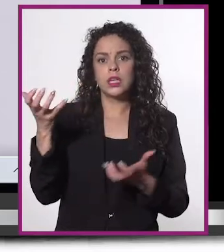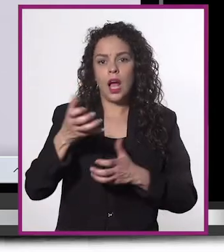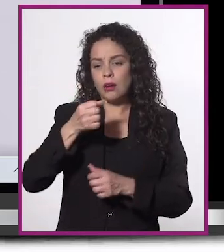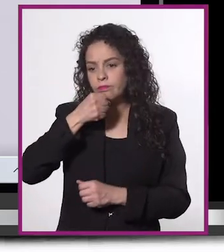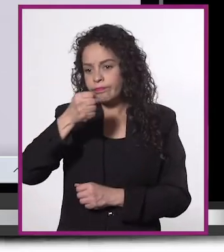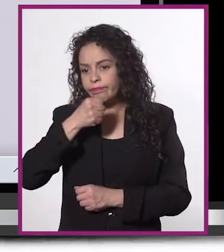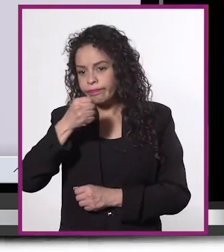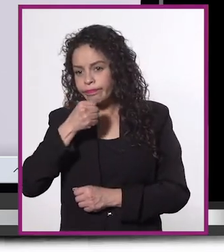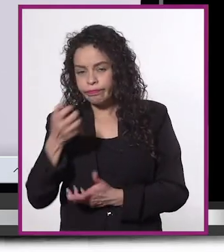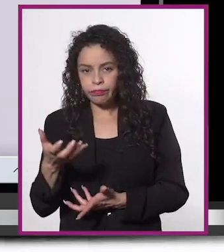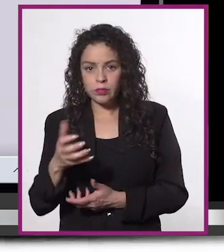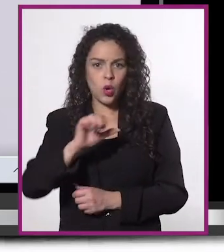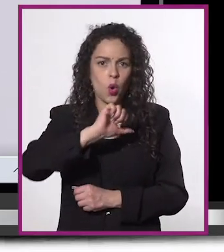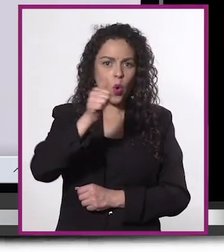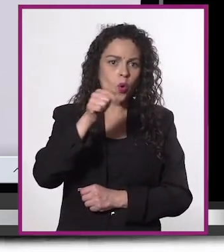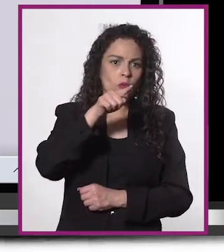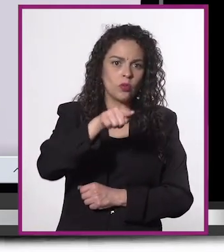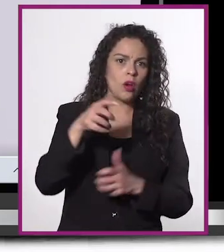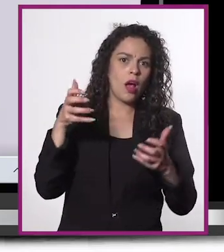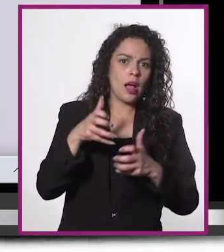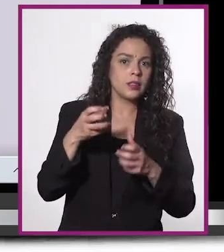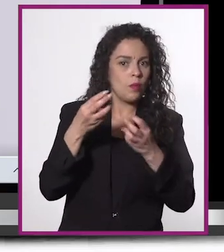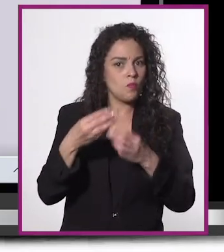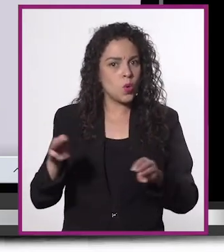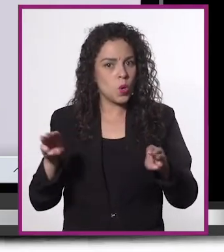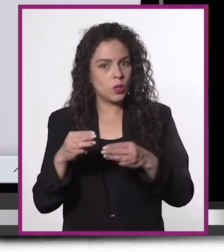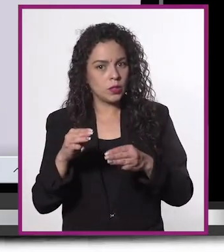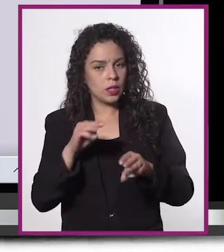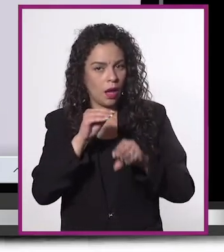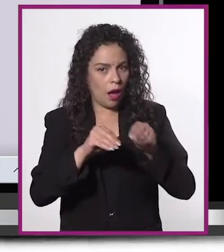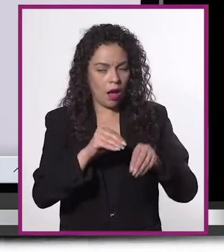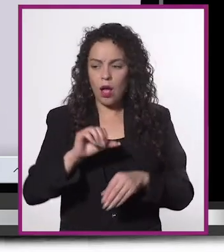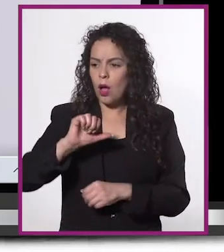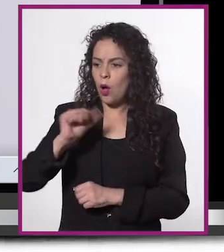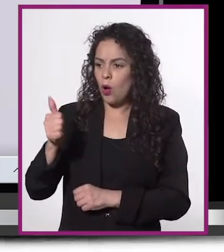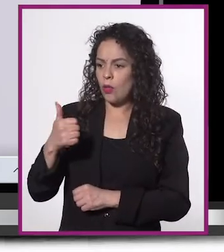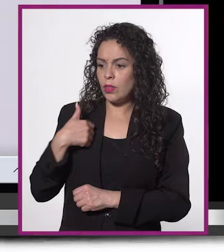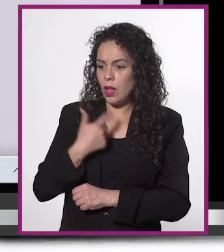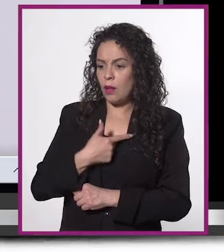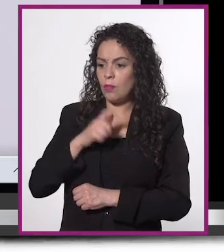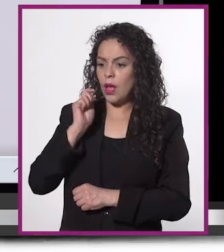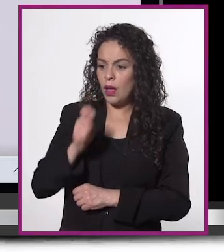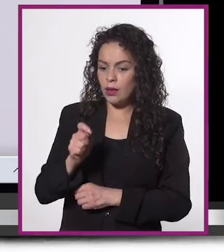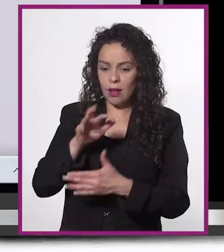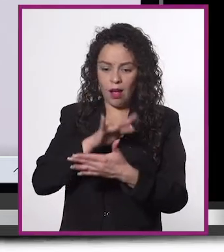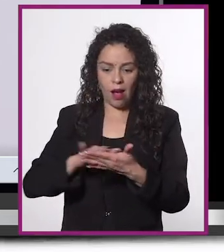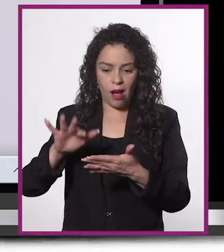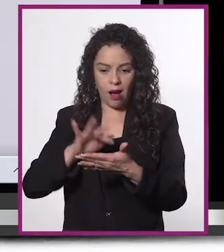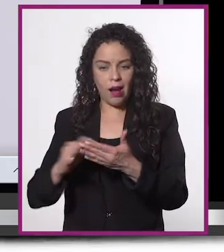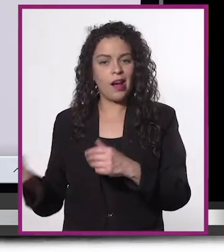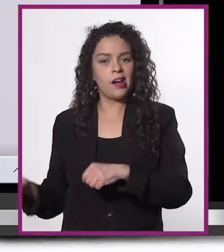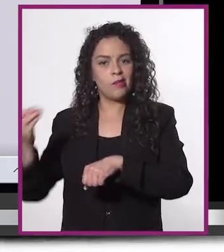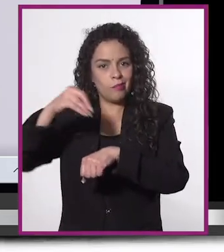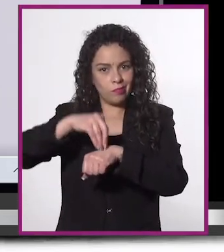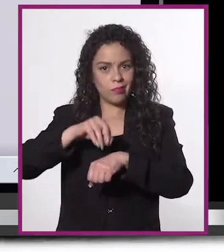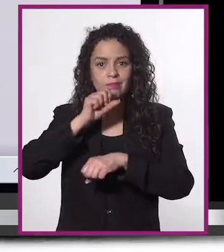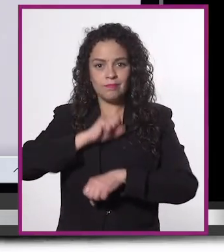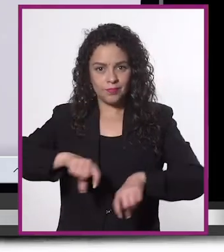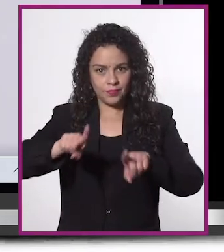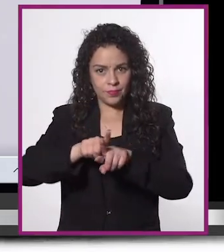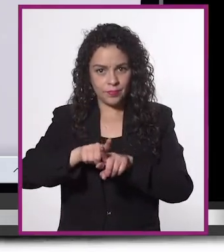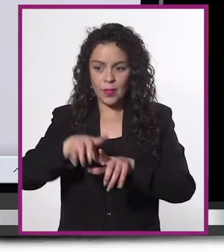se encarga de la música, nos gusta introducir literatura, entonces algunos